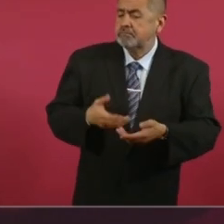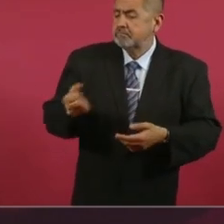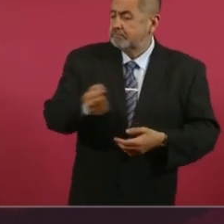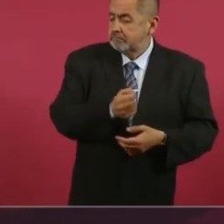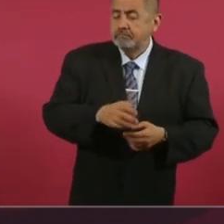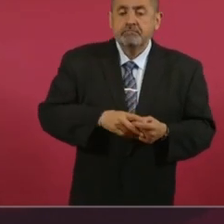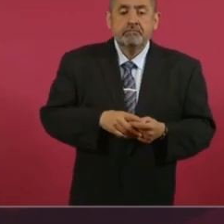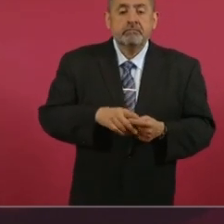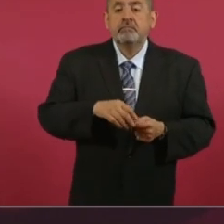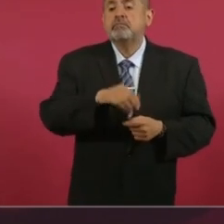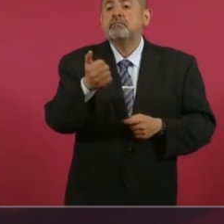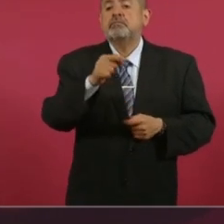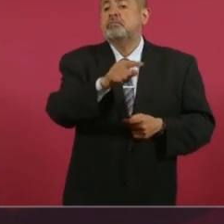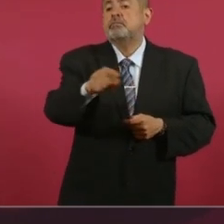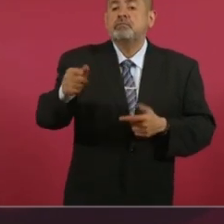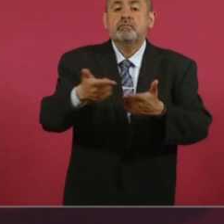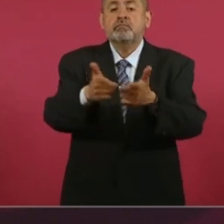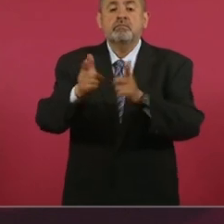partidos